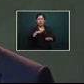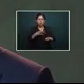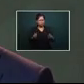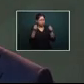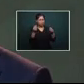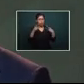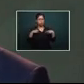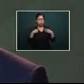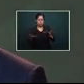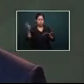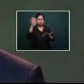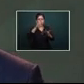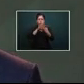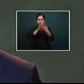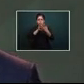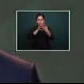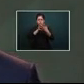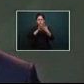de México.